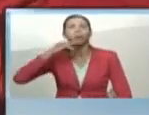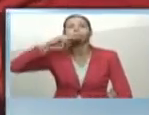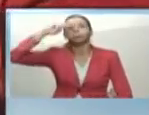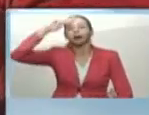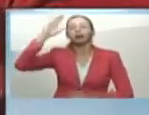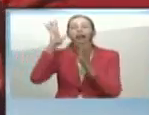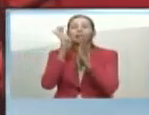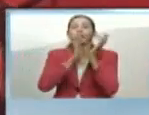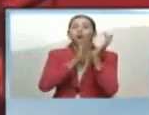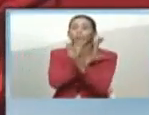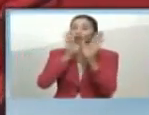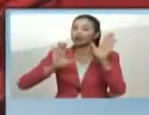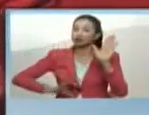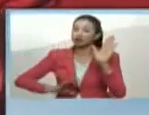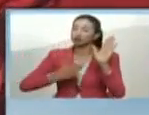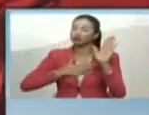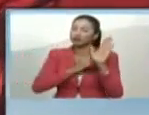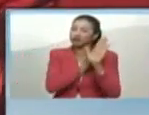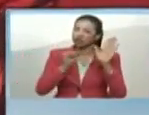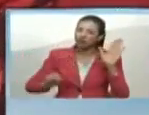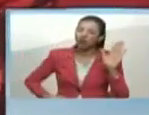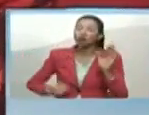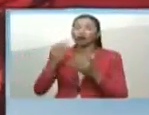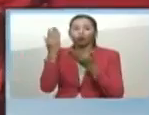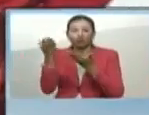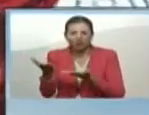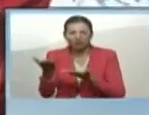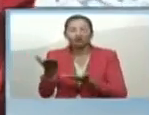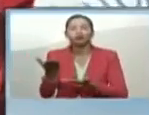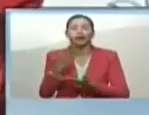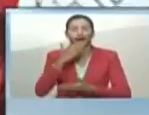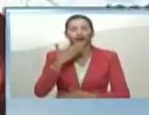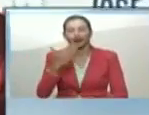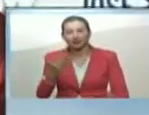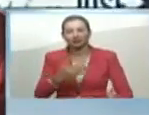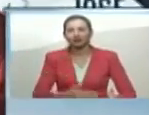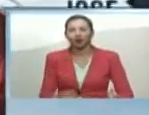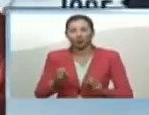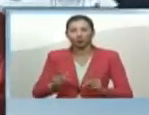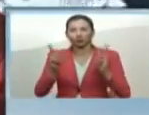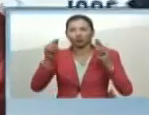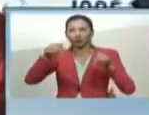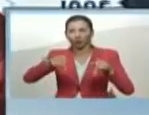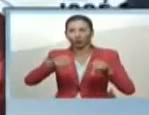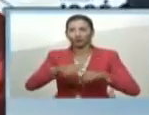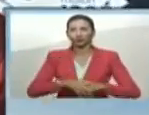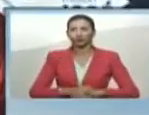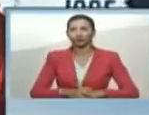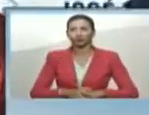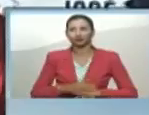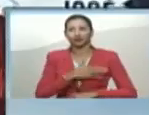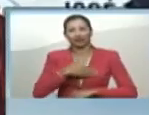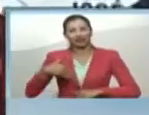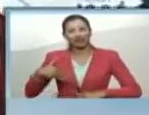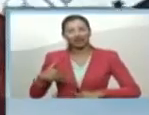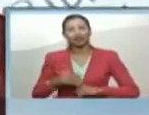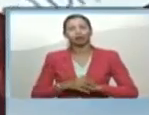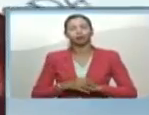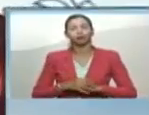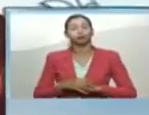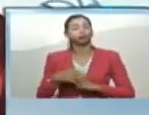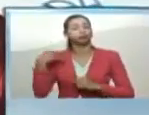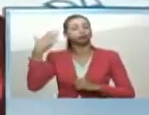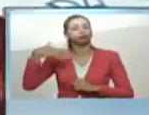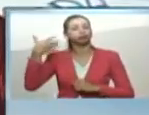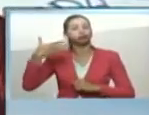Jesucristo Nuestro Señor y a usted Tenemos la oportunidad que anhelan desde hace mucho tiempo